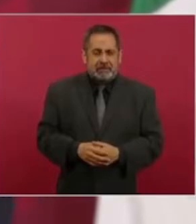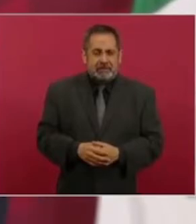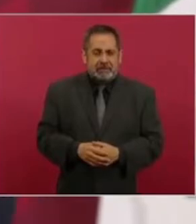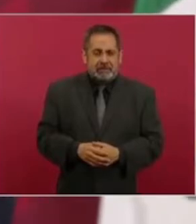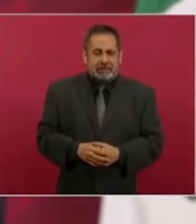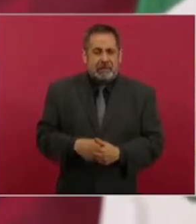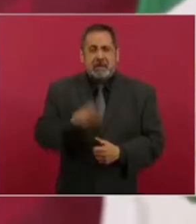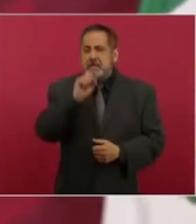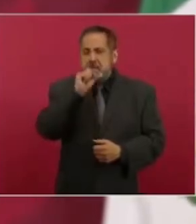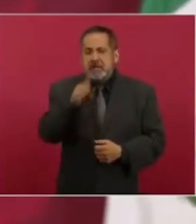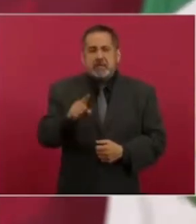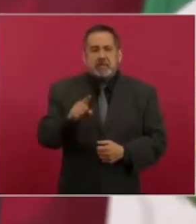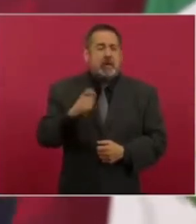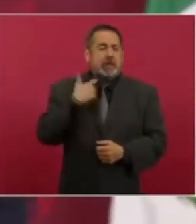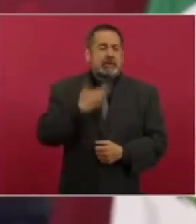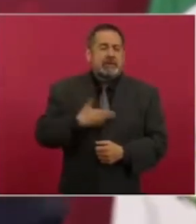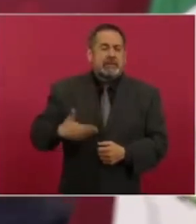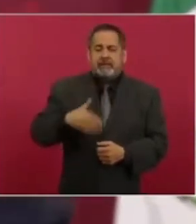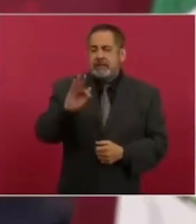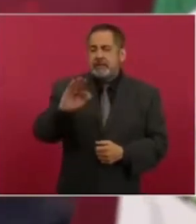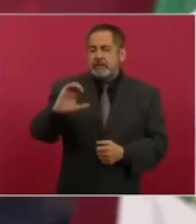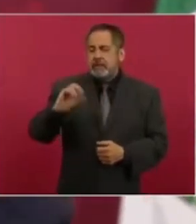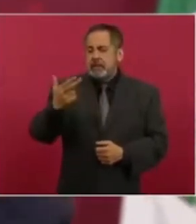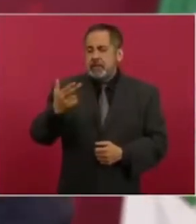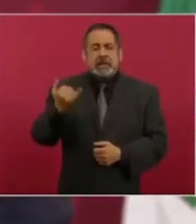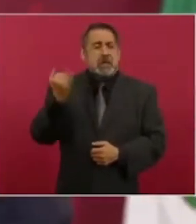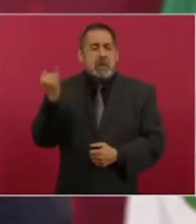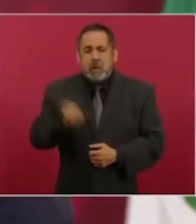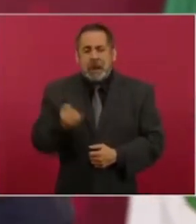Y Calderón hace lo mismo.